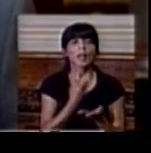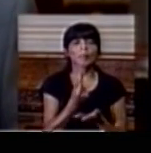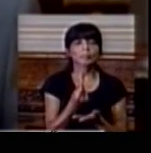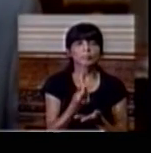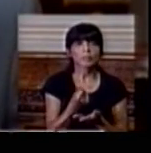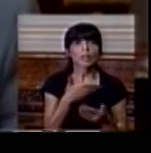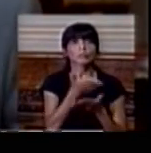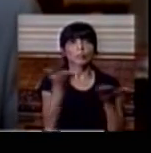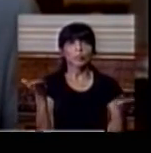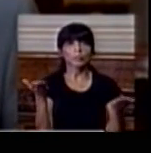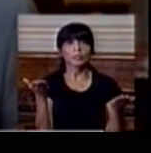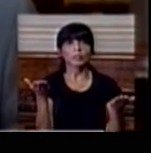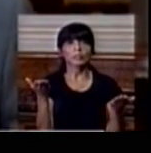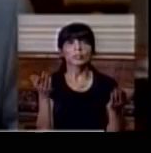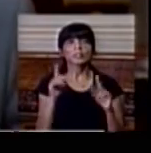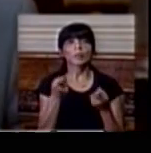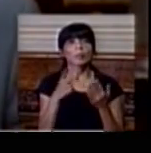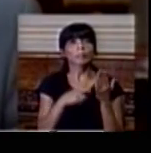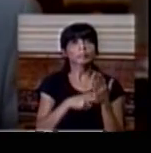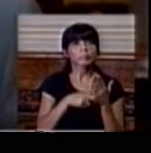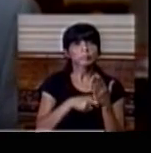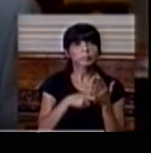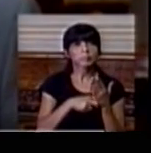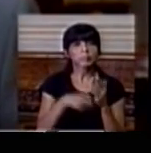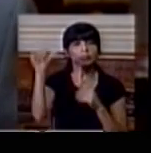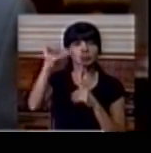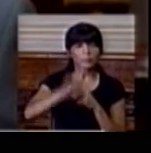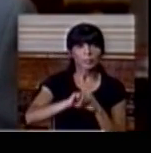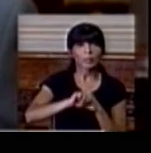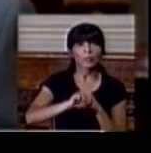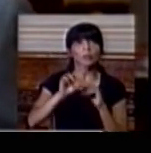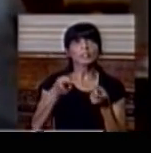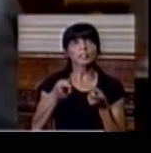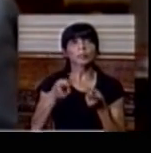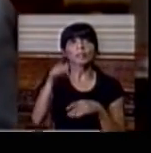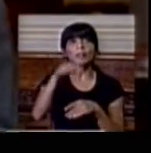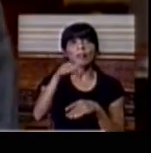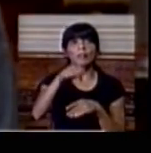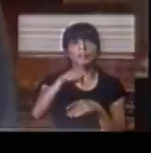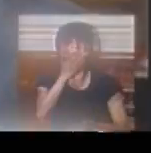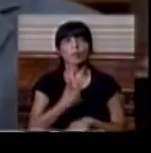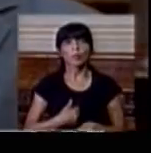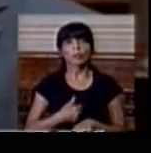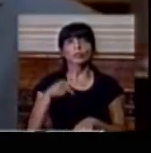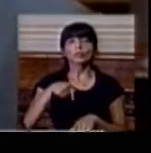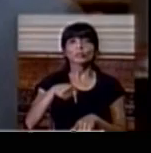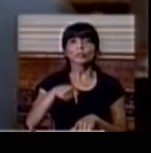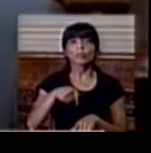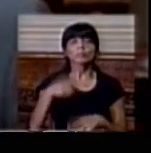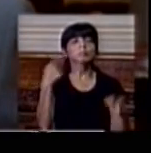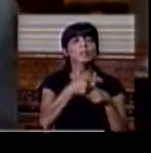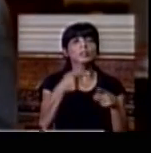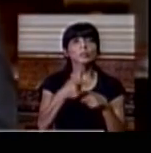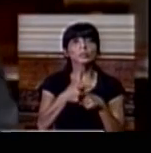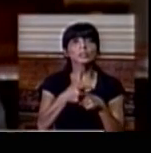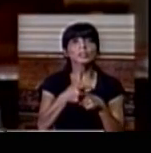económica y se cuestiona efectivamente las bases estructurales de este modelo. Y para eso vengo a discutir con ustedes acá, porque es muy bueno que